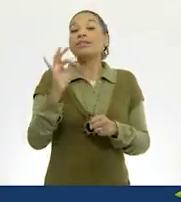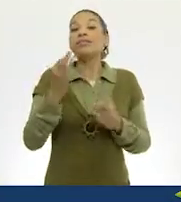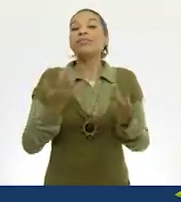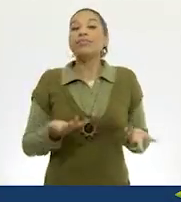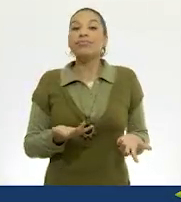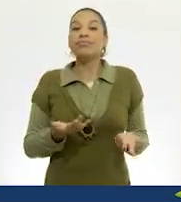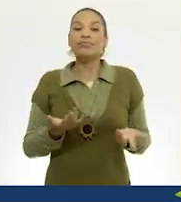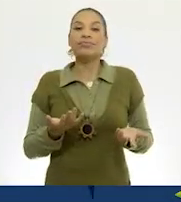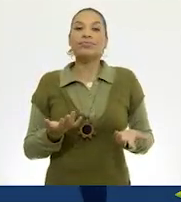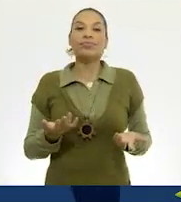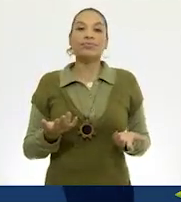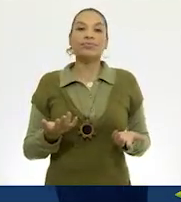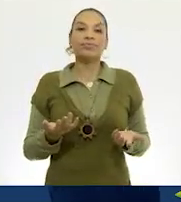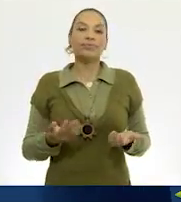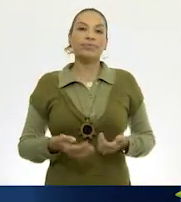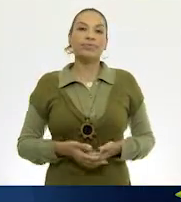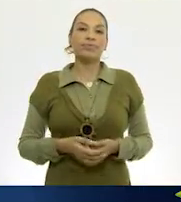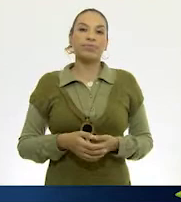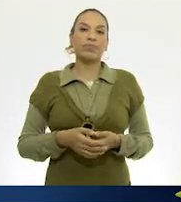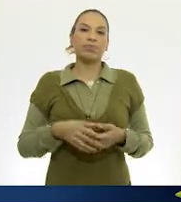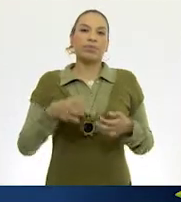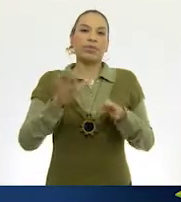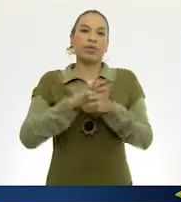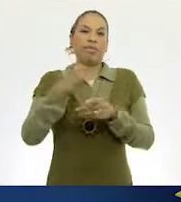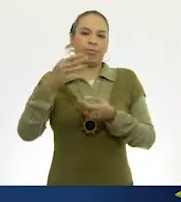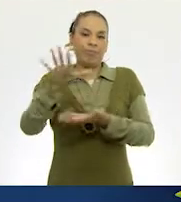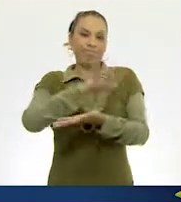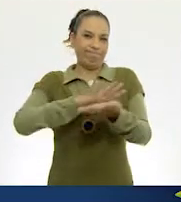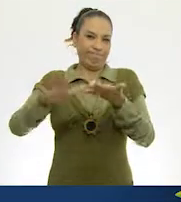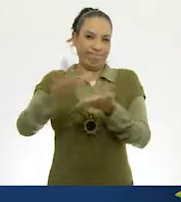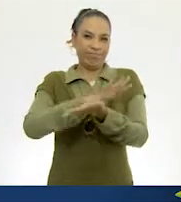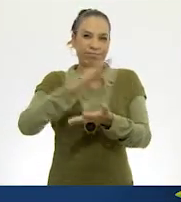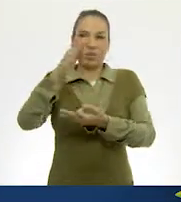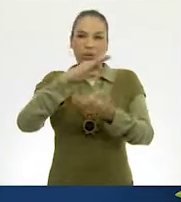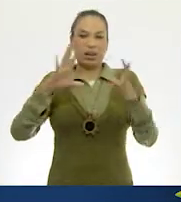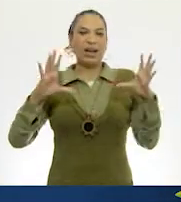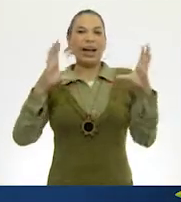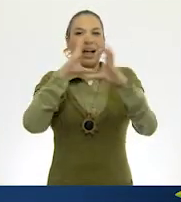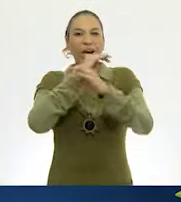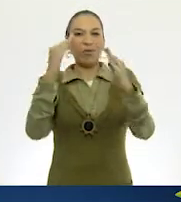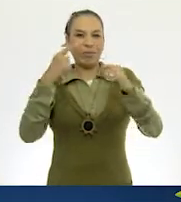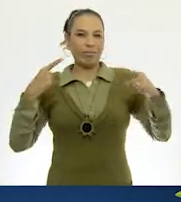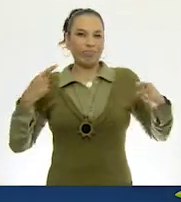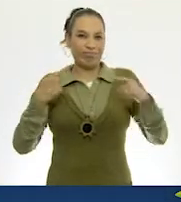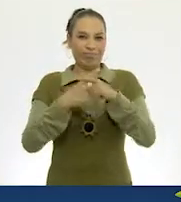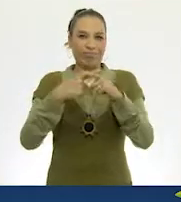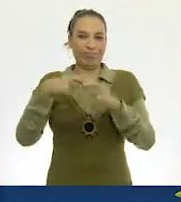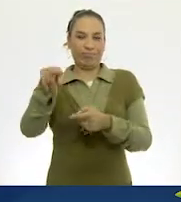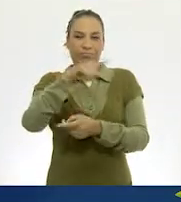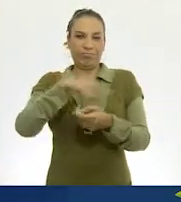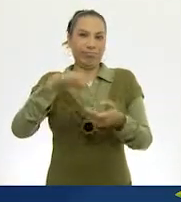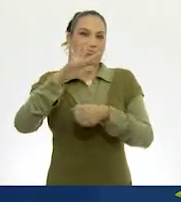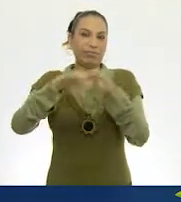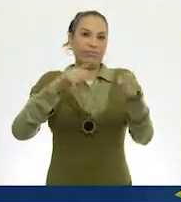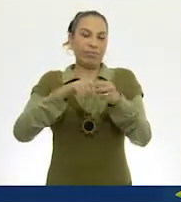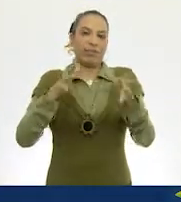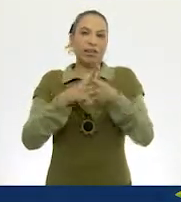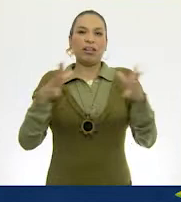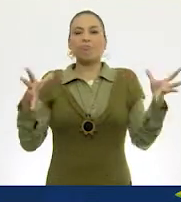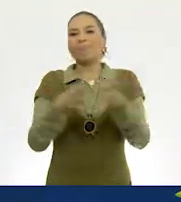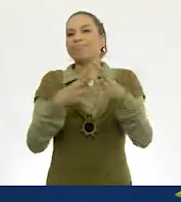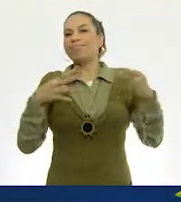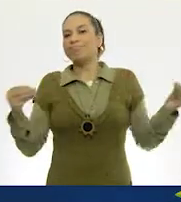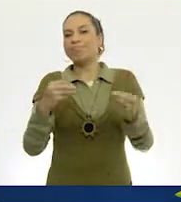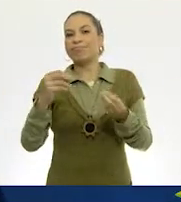este masazo, por llamarlo así, climático, de una disminución tan grande hace que desaparezca